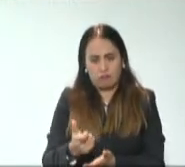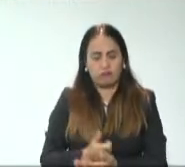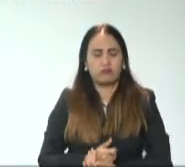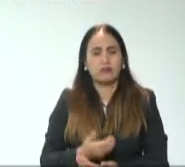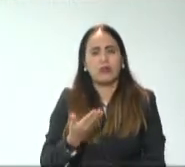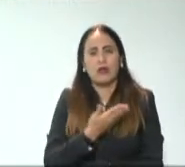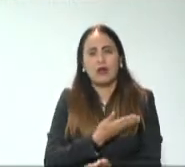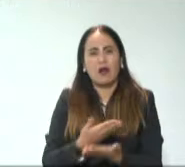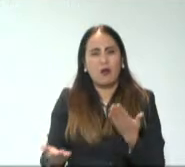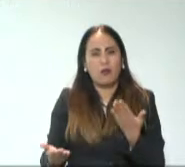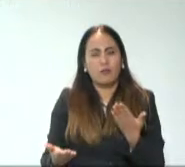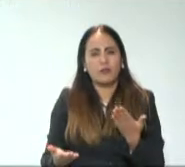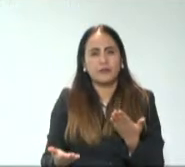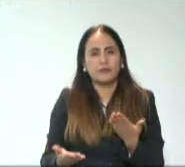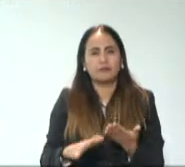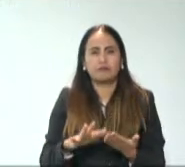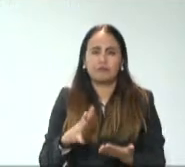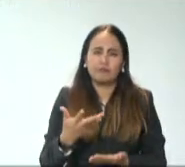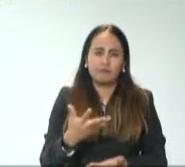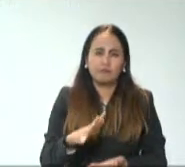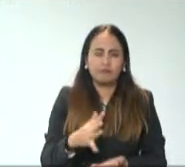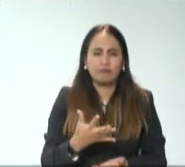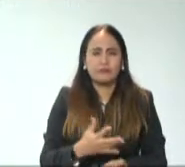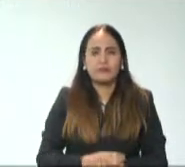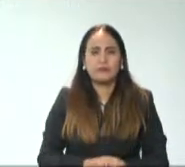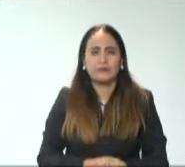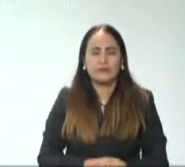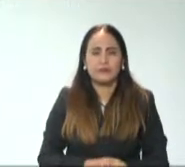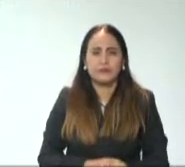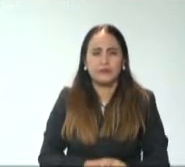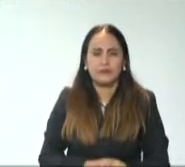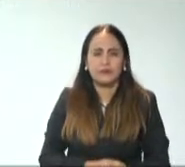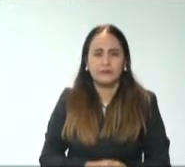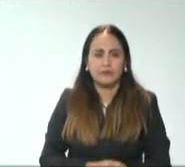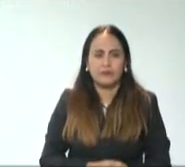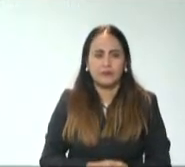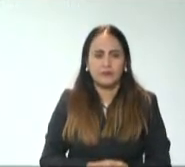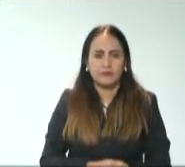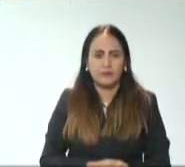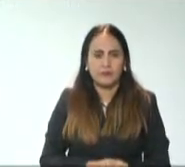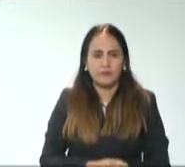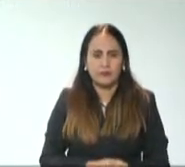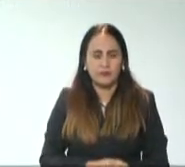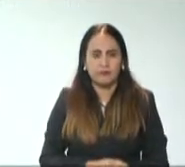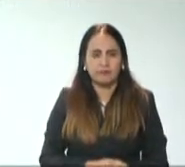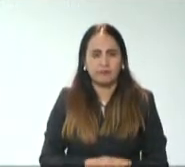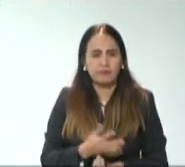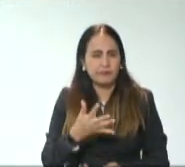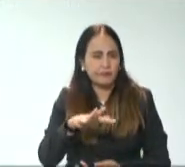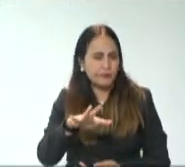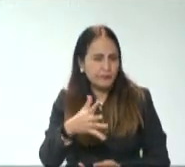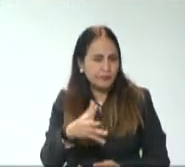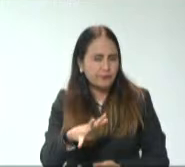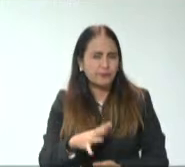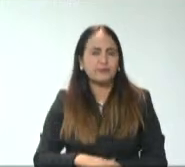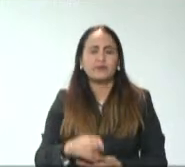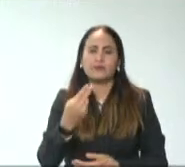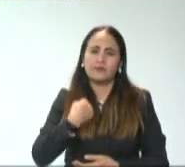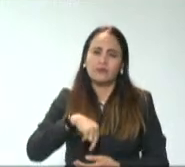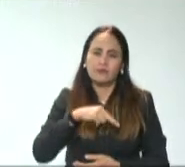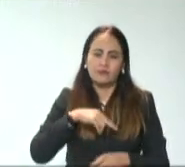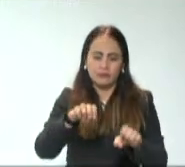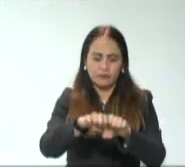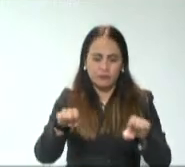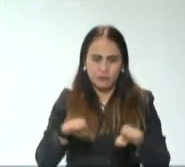una ubicación y unas dimensiones eh Solo para darnos una idea en las que compramos